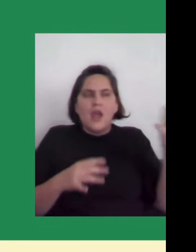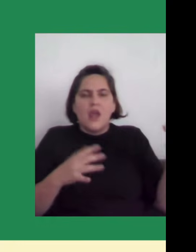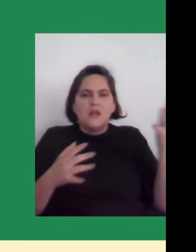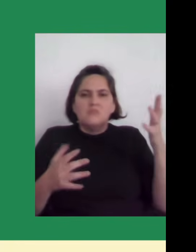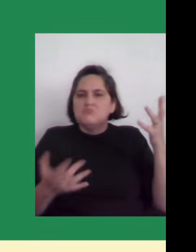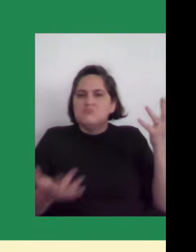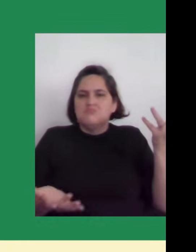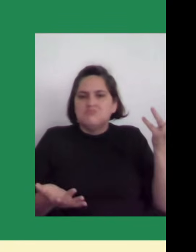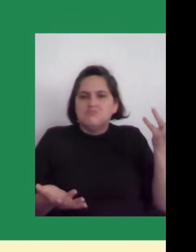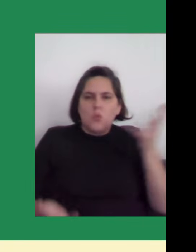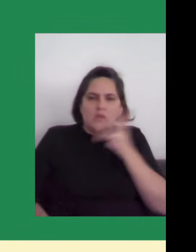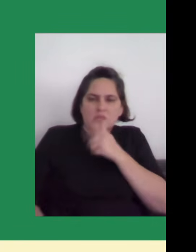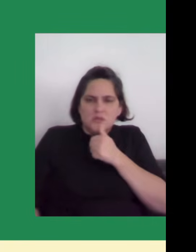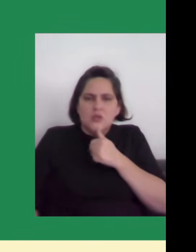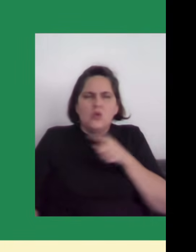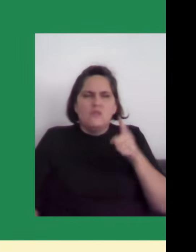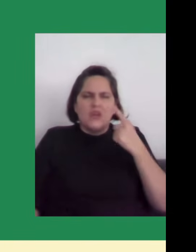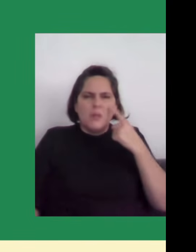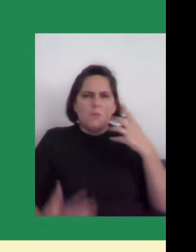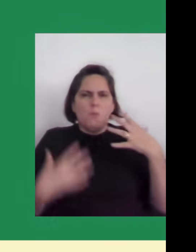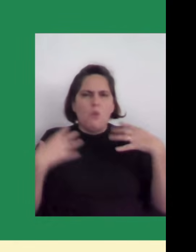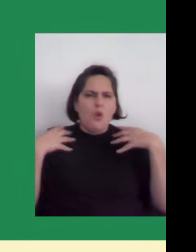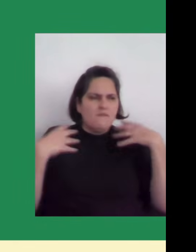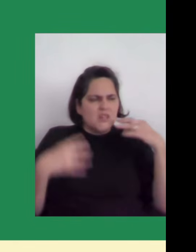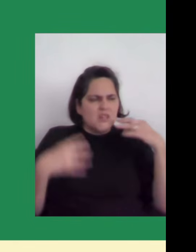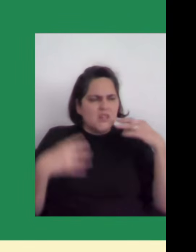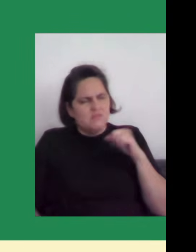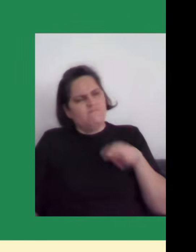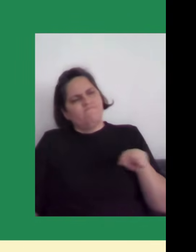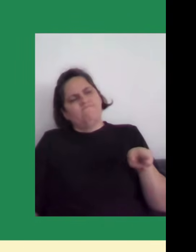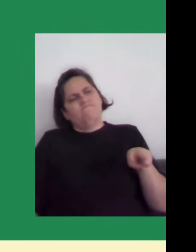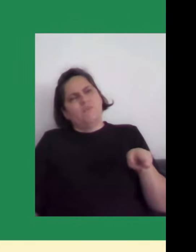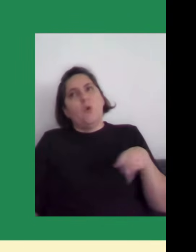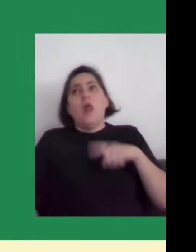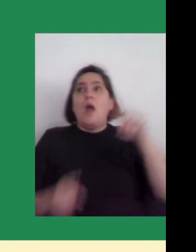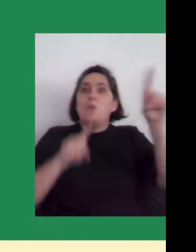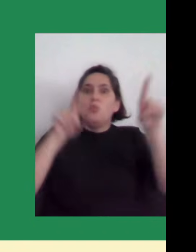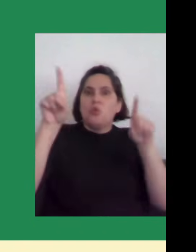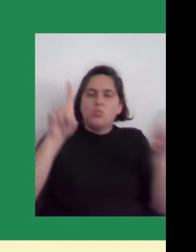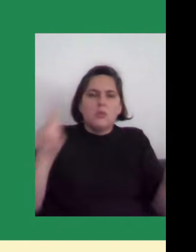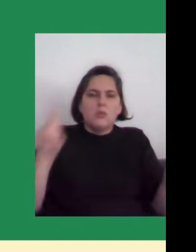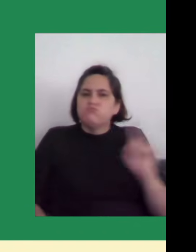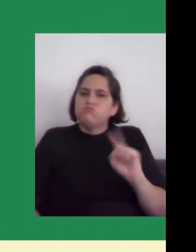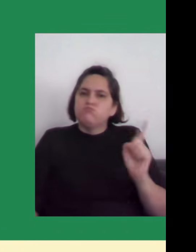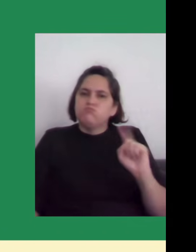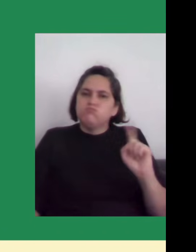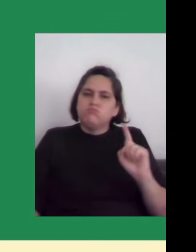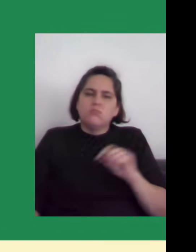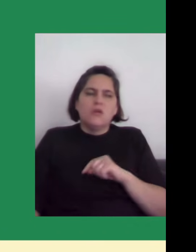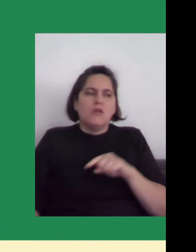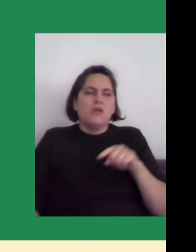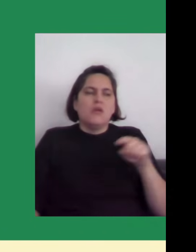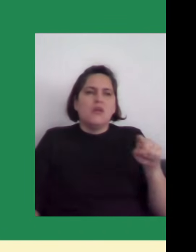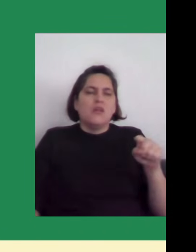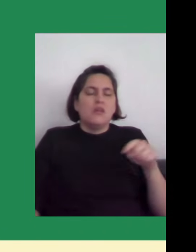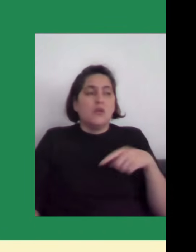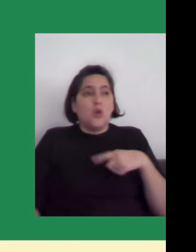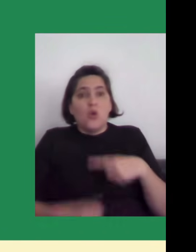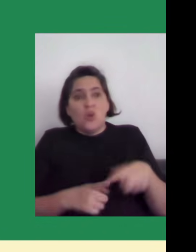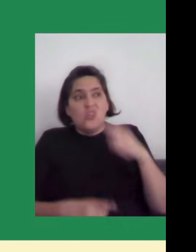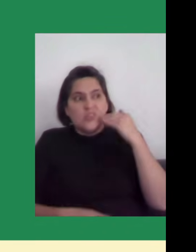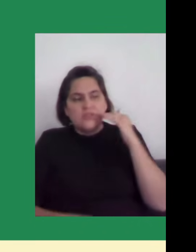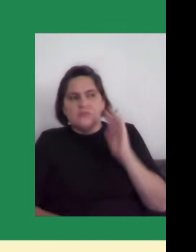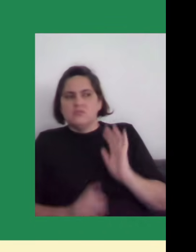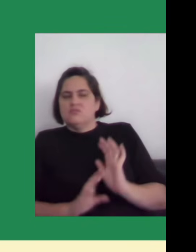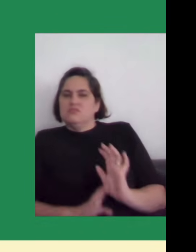tienen movimientos peculiares, que no apuntan con el dedo, que no muestran interés en otros niños, etcétera, etcétera.